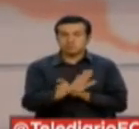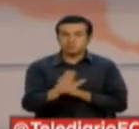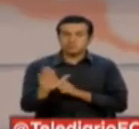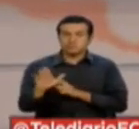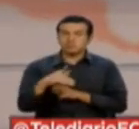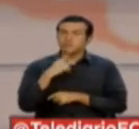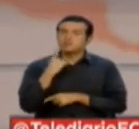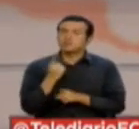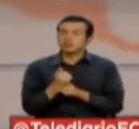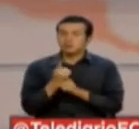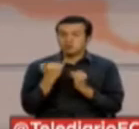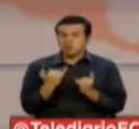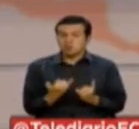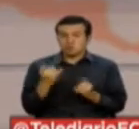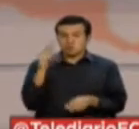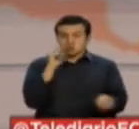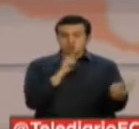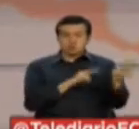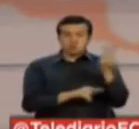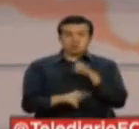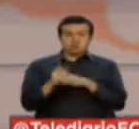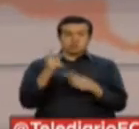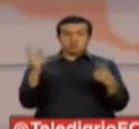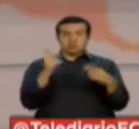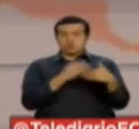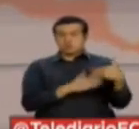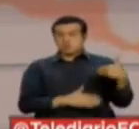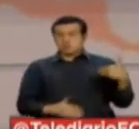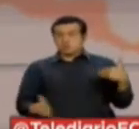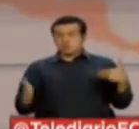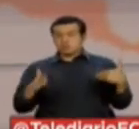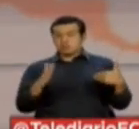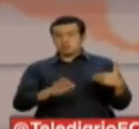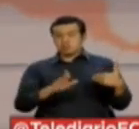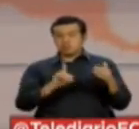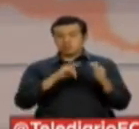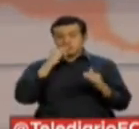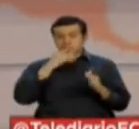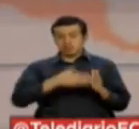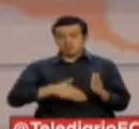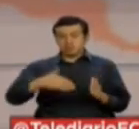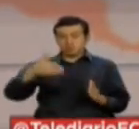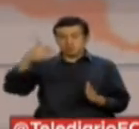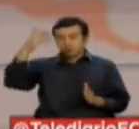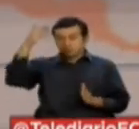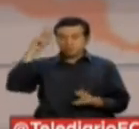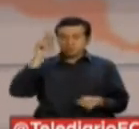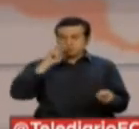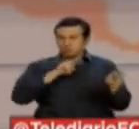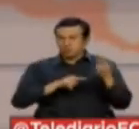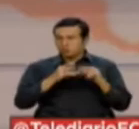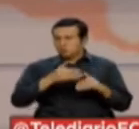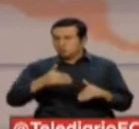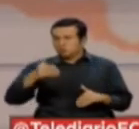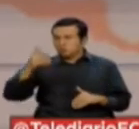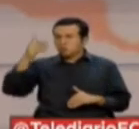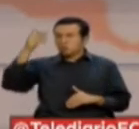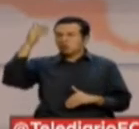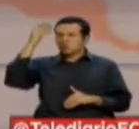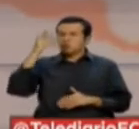podamos mirar la trayectoria de desarrollo y de crecimiento del niño y ver cómo